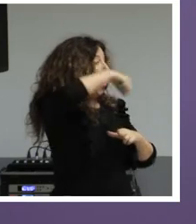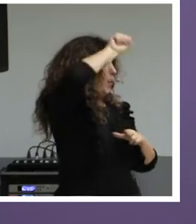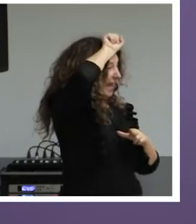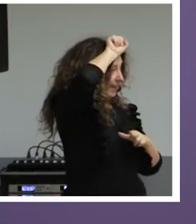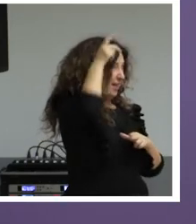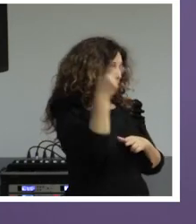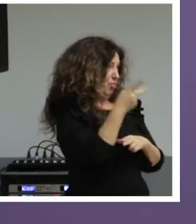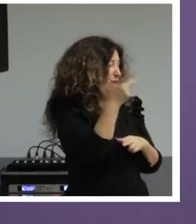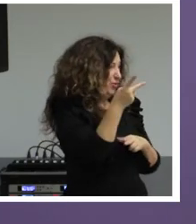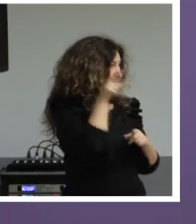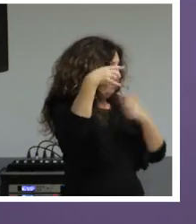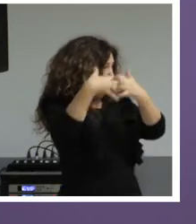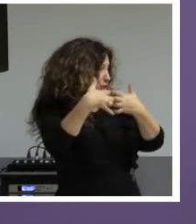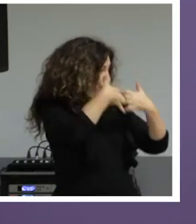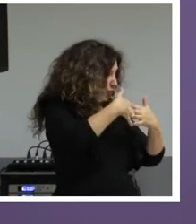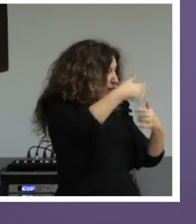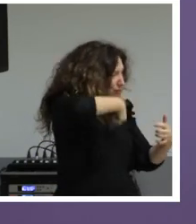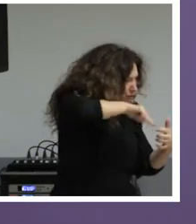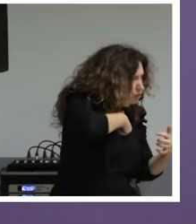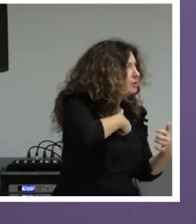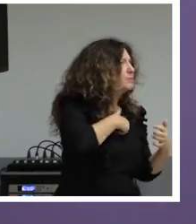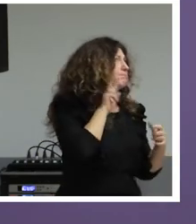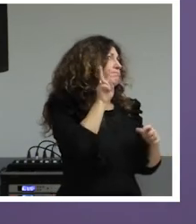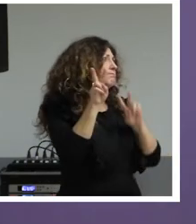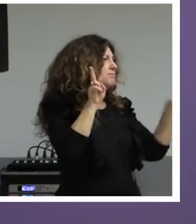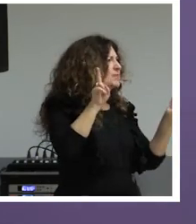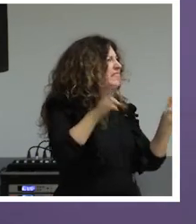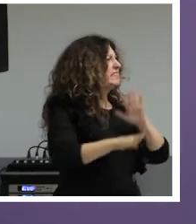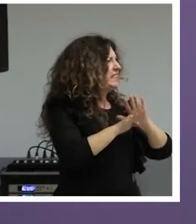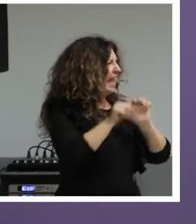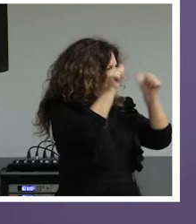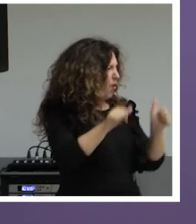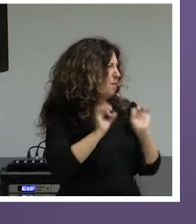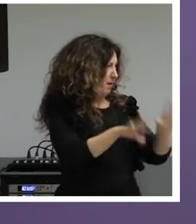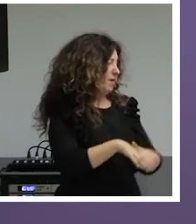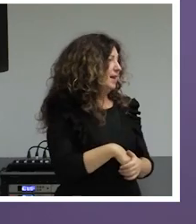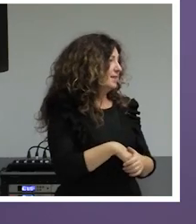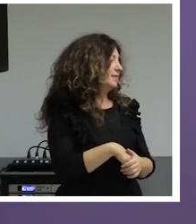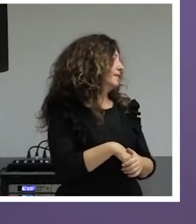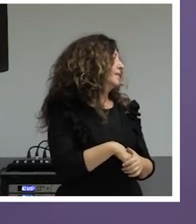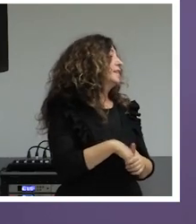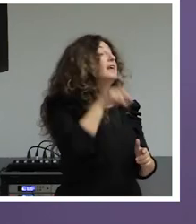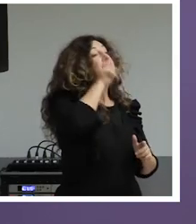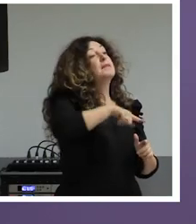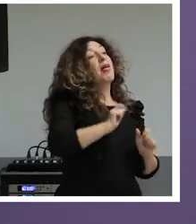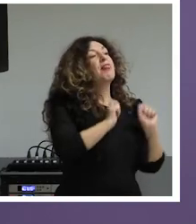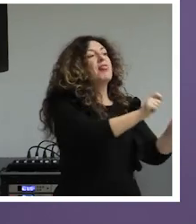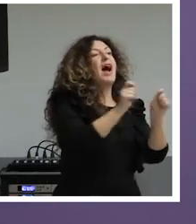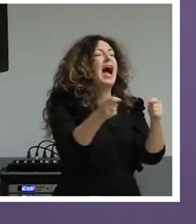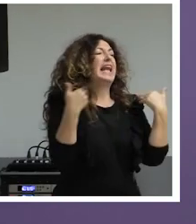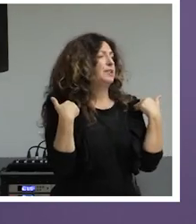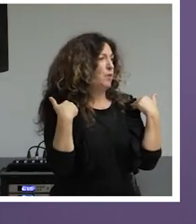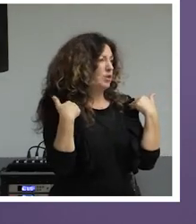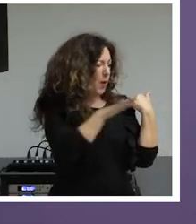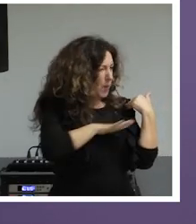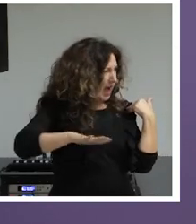está funcionando en algunas capitales esa especie de alcaldes de barrio que ha funcionado en ciudades como como París o como Berlín y